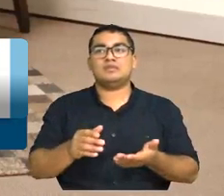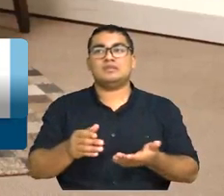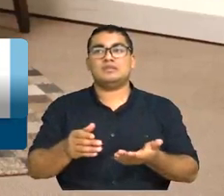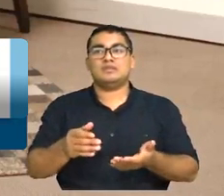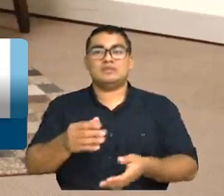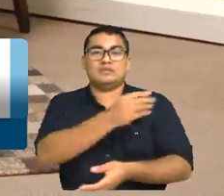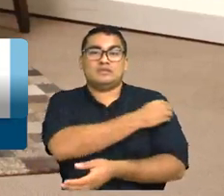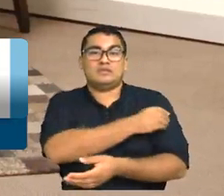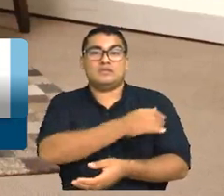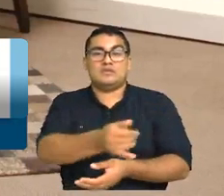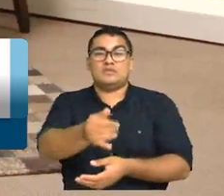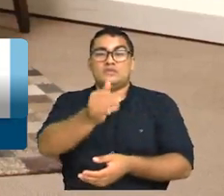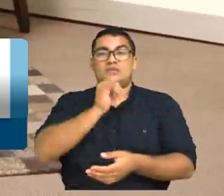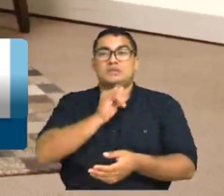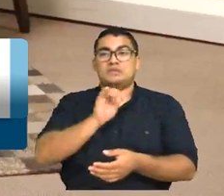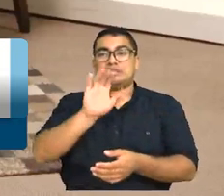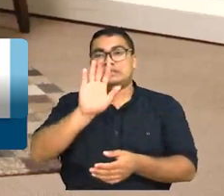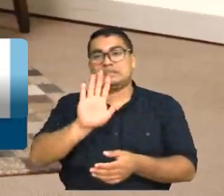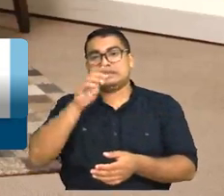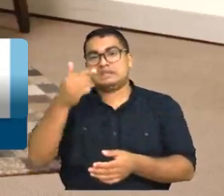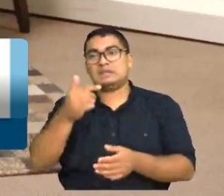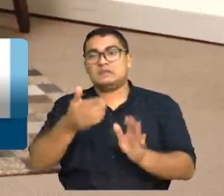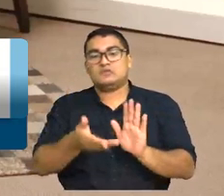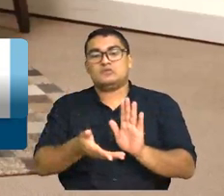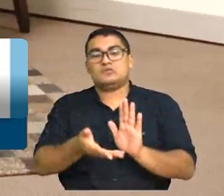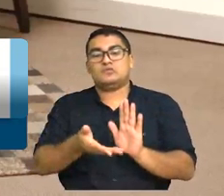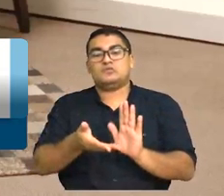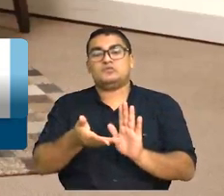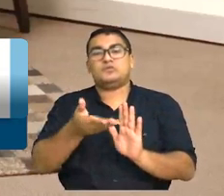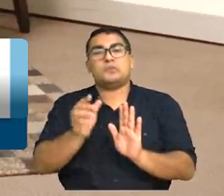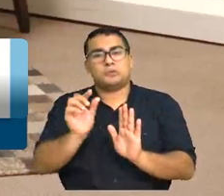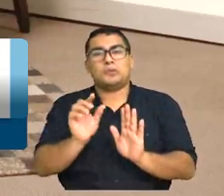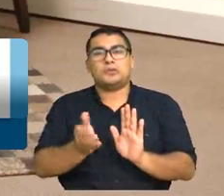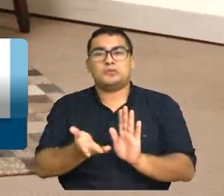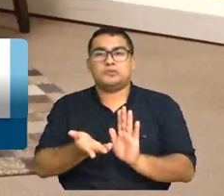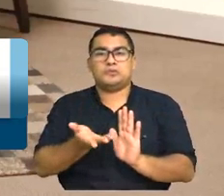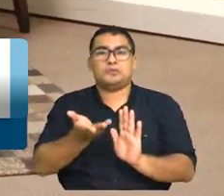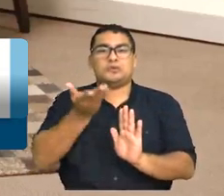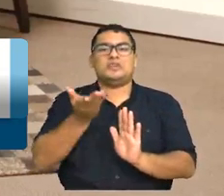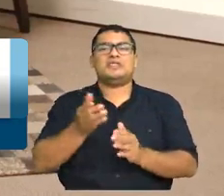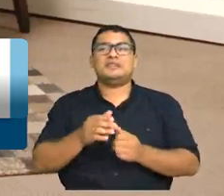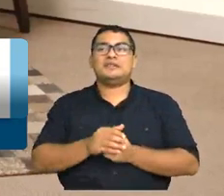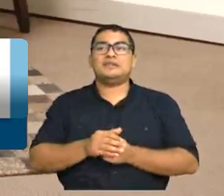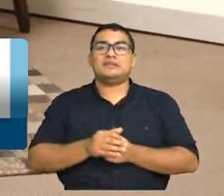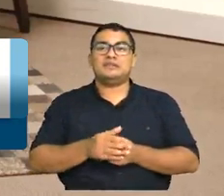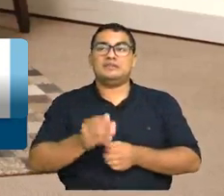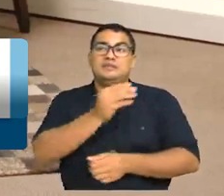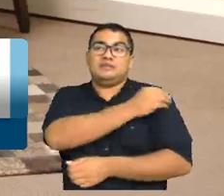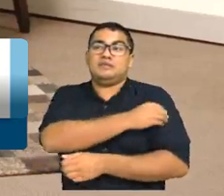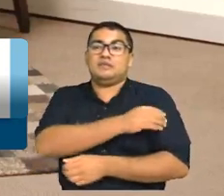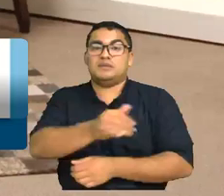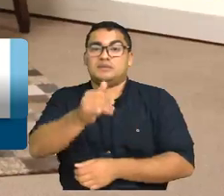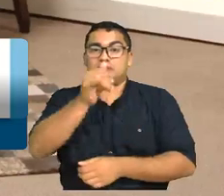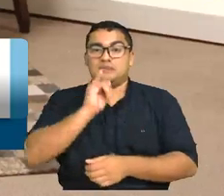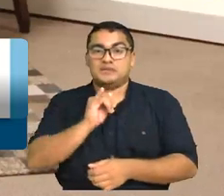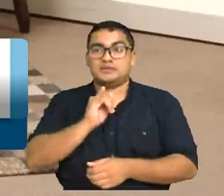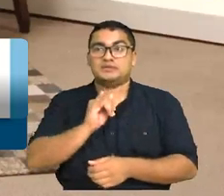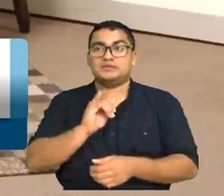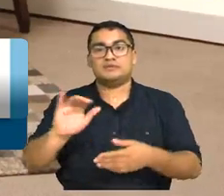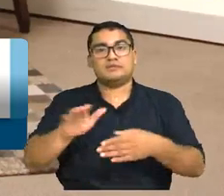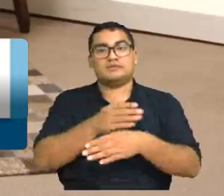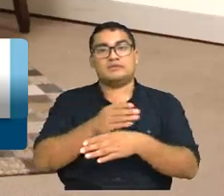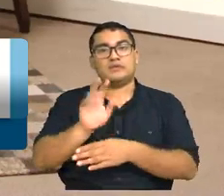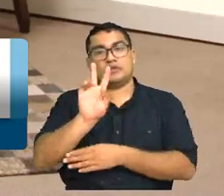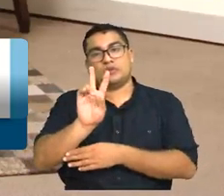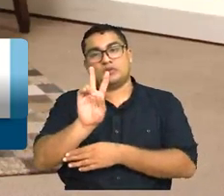aumentar el licor aumenta 5 grados, eso es mentira, aumenta par de variación. Lo que pasa que es que el alcohol actúa de dos formas.